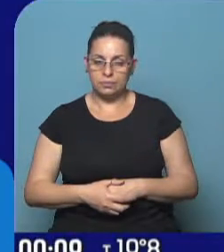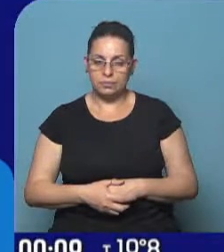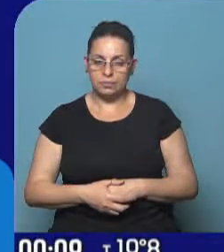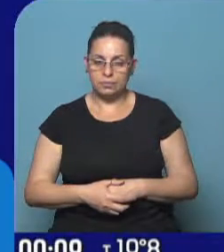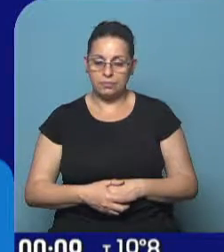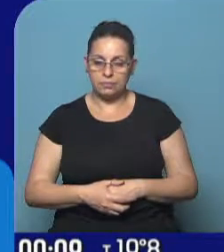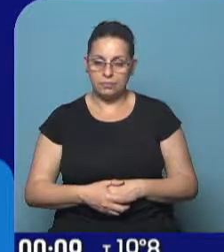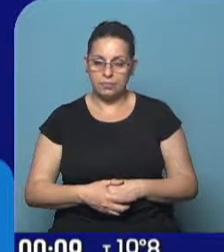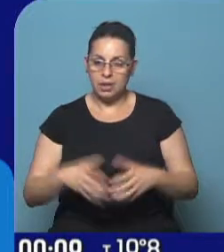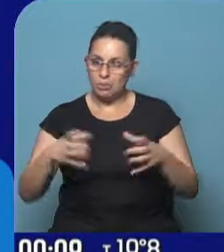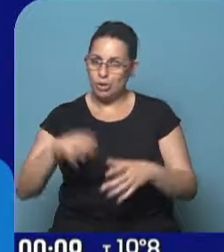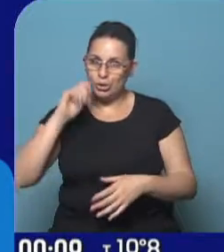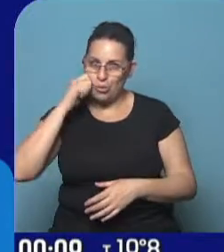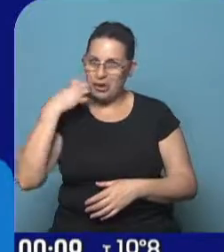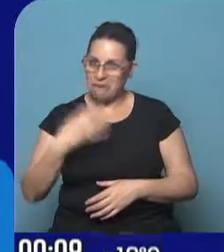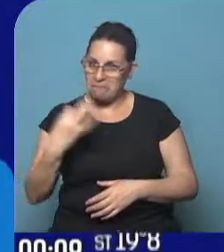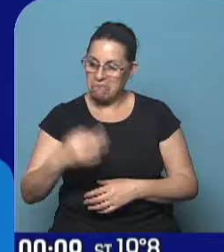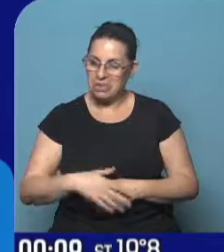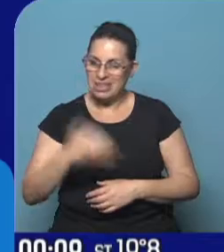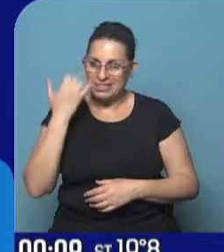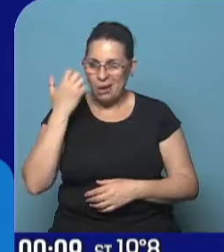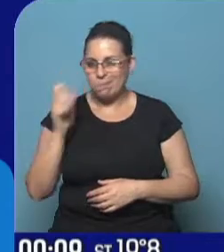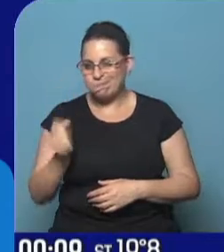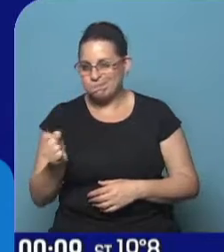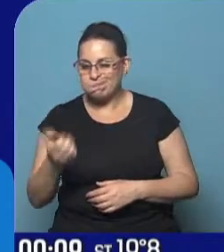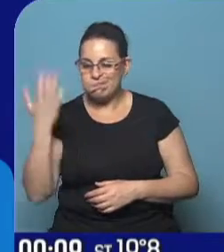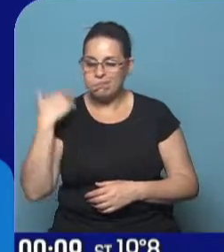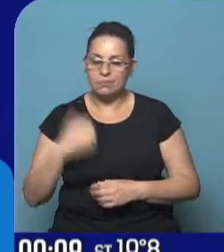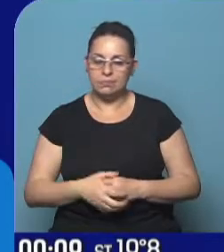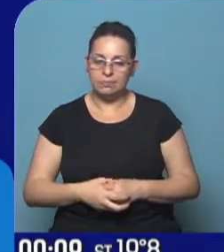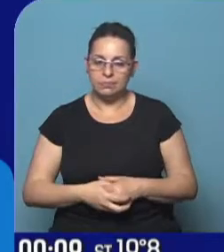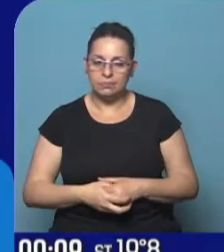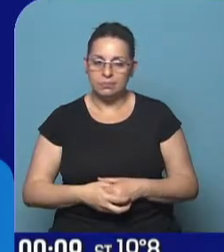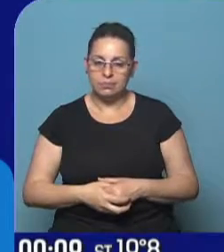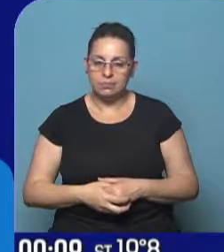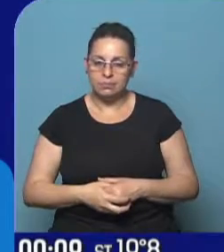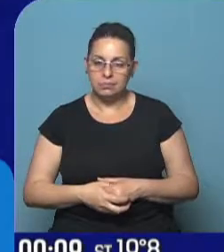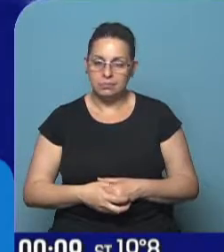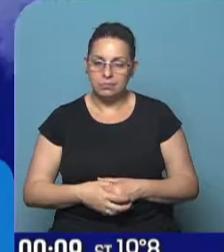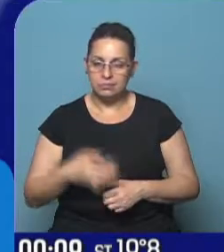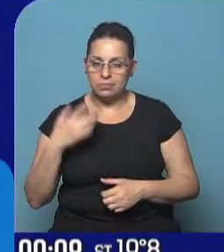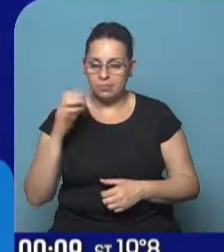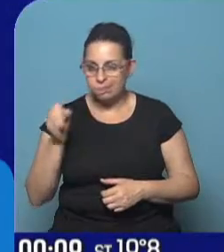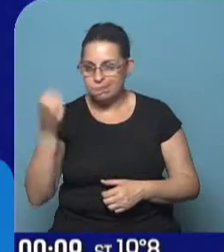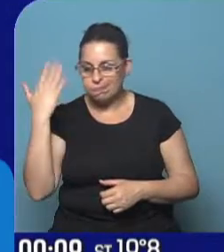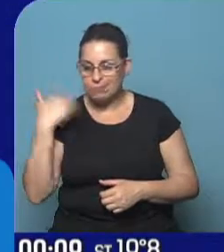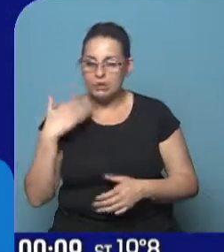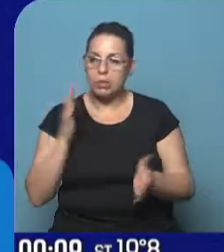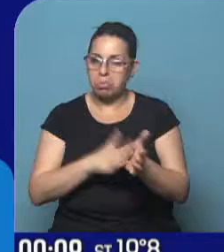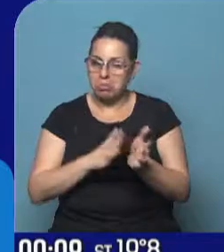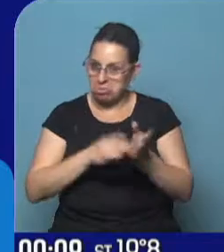La verdad que sí, que está buena la pelota, ya la conocía, tuve la oportunidad de conocerla anteriormente, de